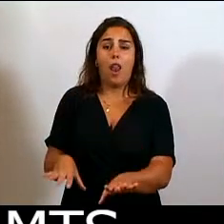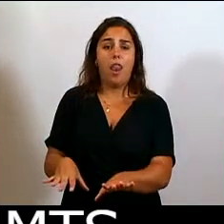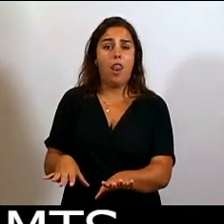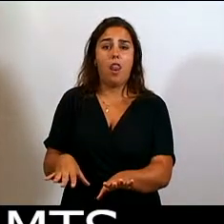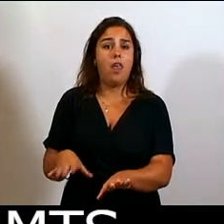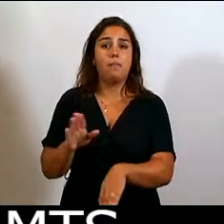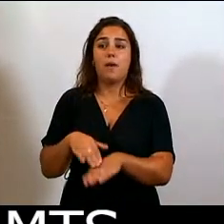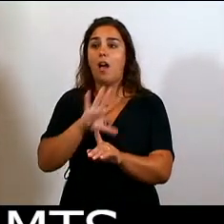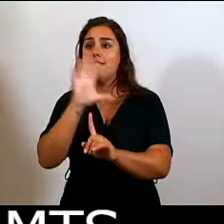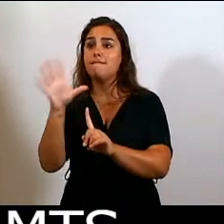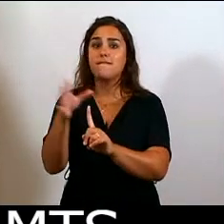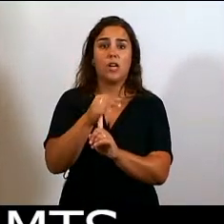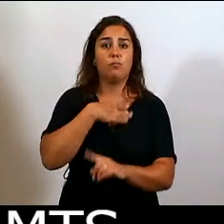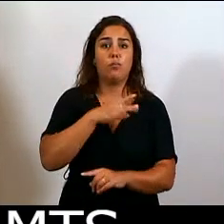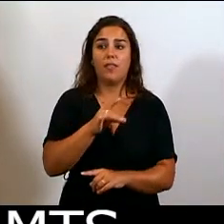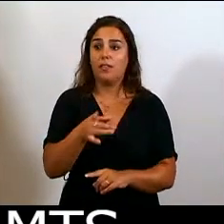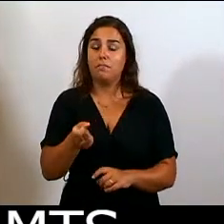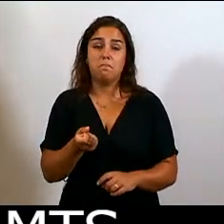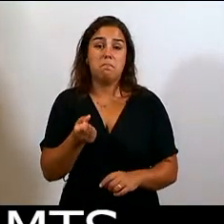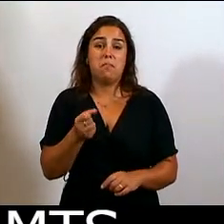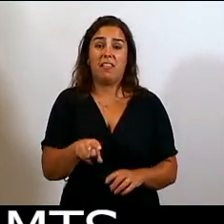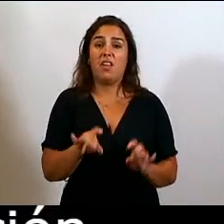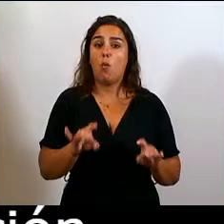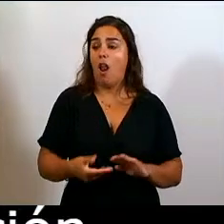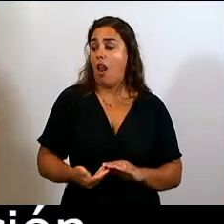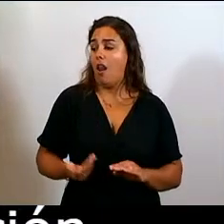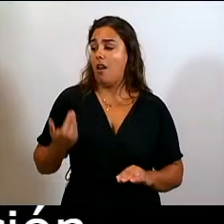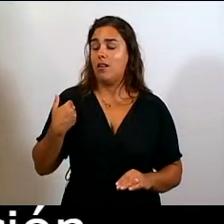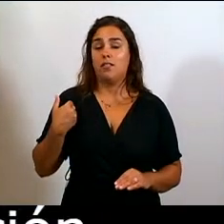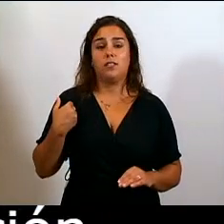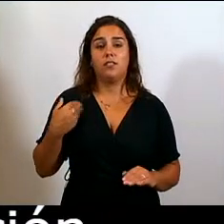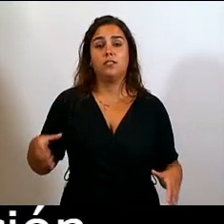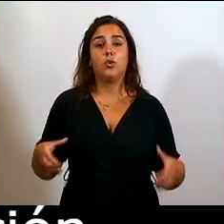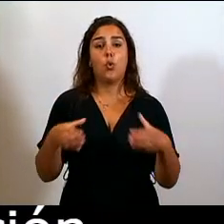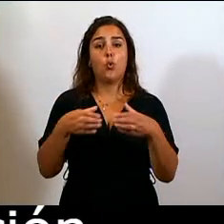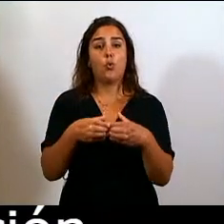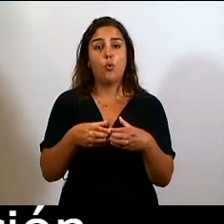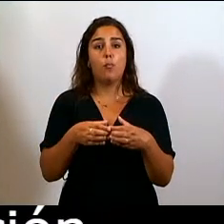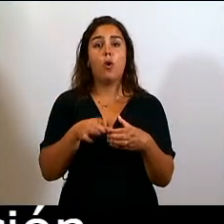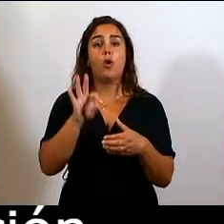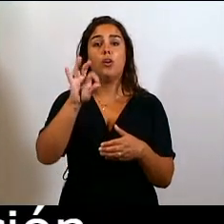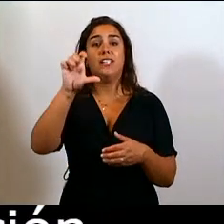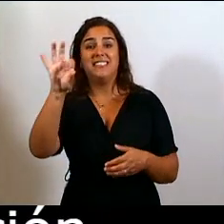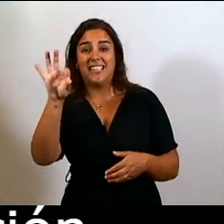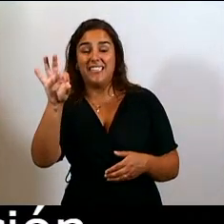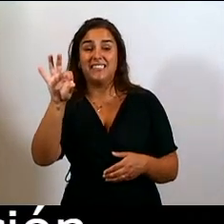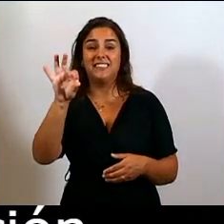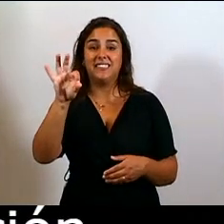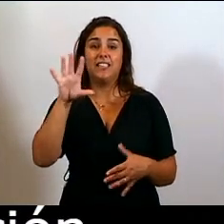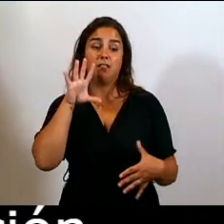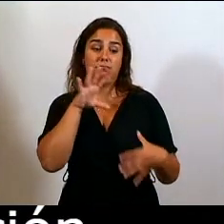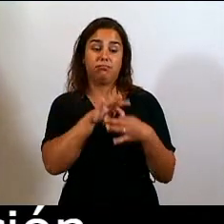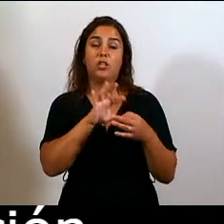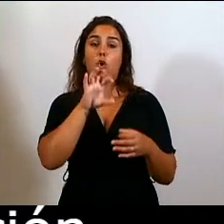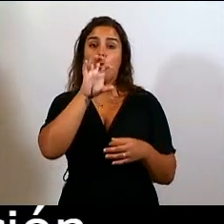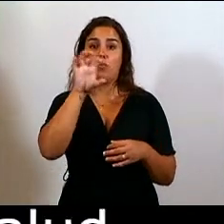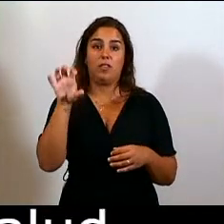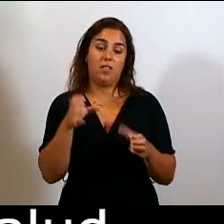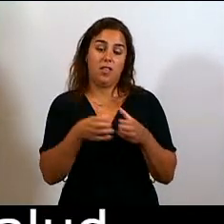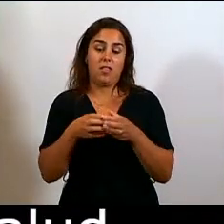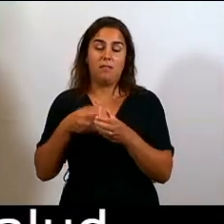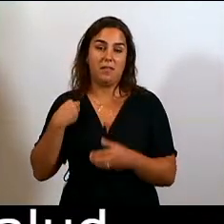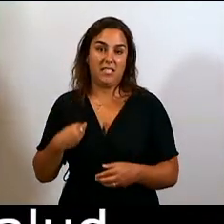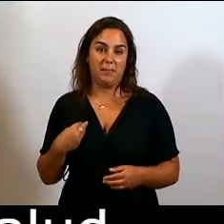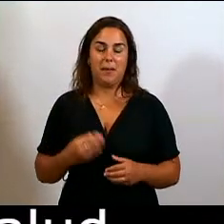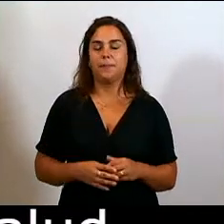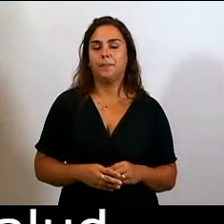localización similares a las del personal del Servicio Extremeño de Salud adscrito a estas unidades. Todo